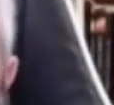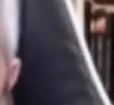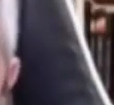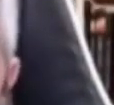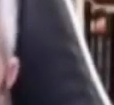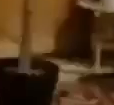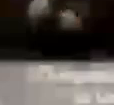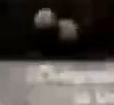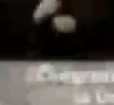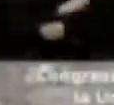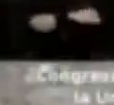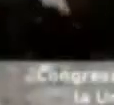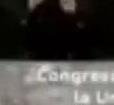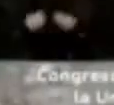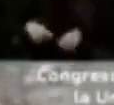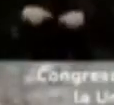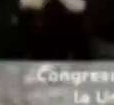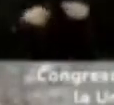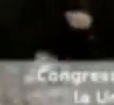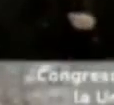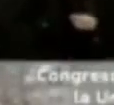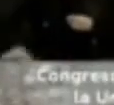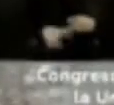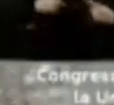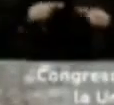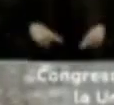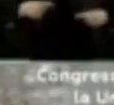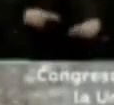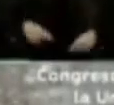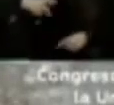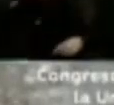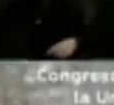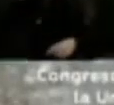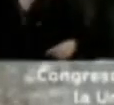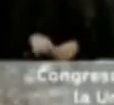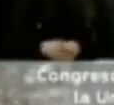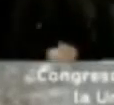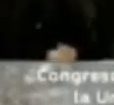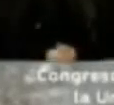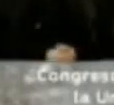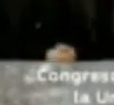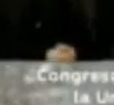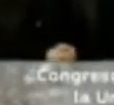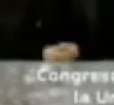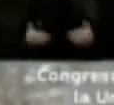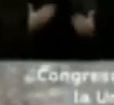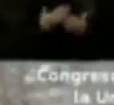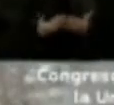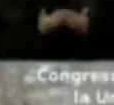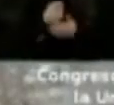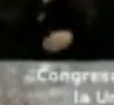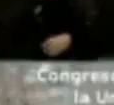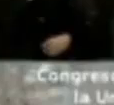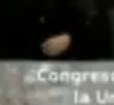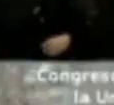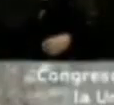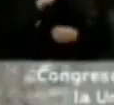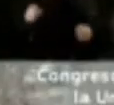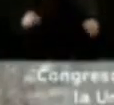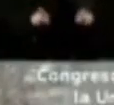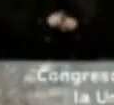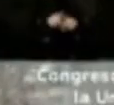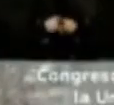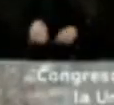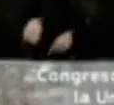de igualdad que existe. Lo que sí es muy propositivo, queridos compañeros, es que pues el gobierno sea encabezado por una mujer